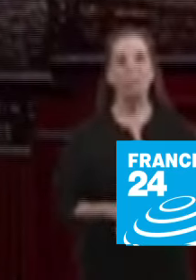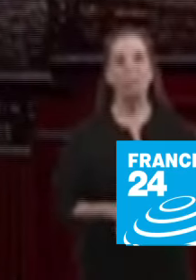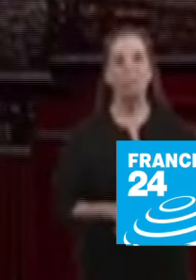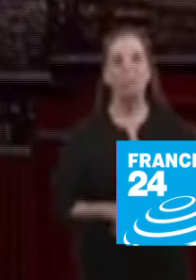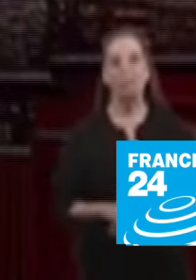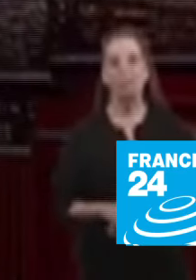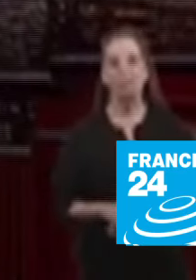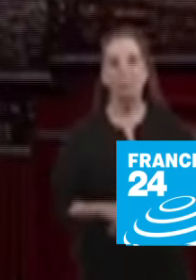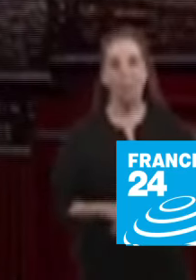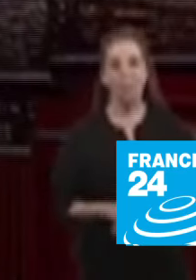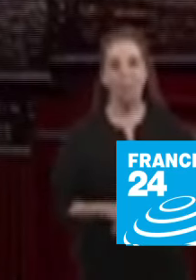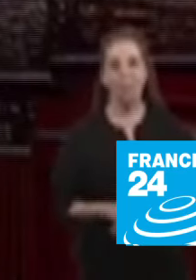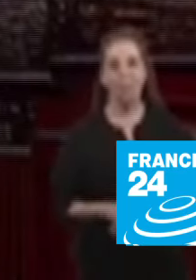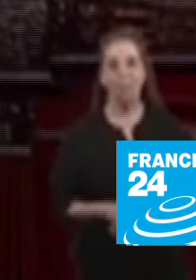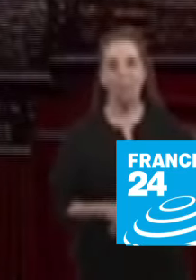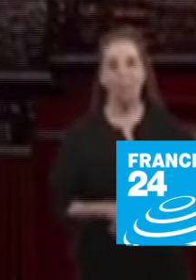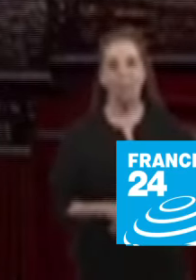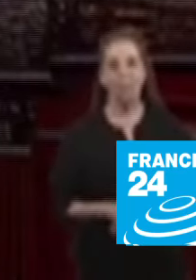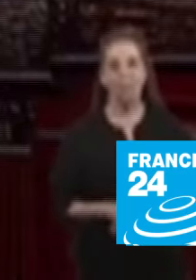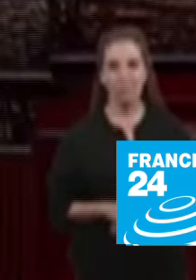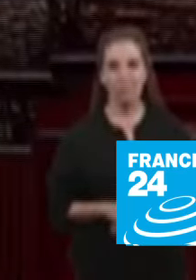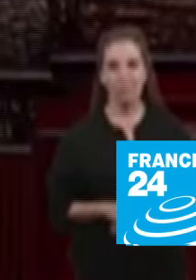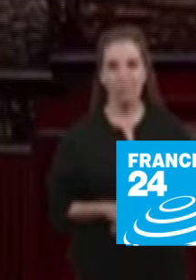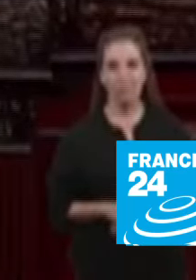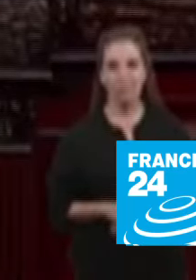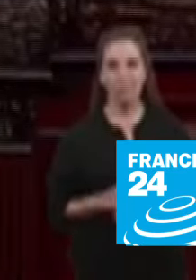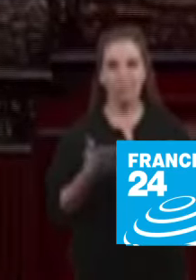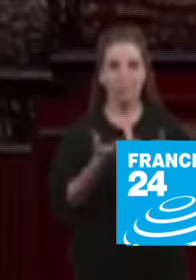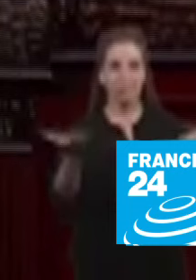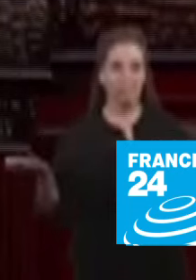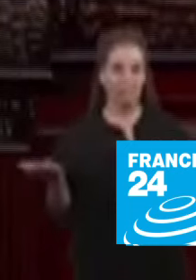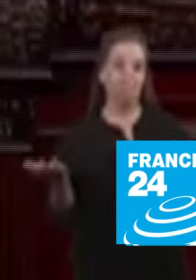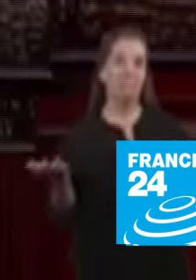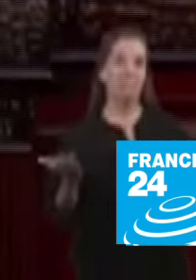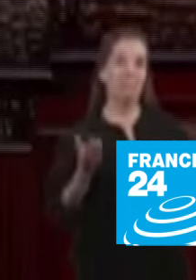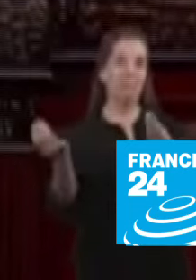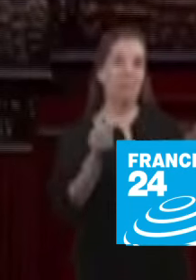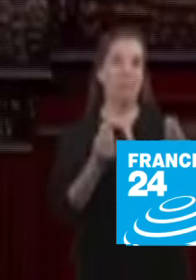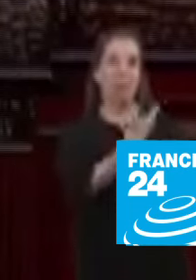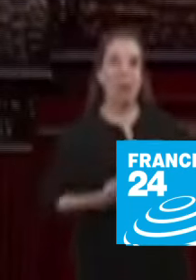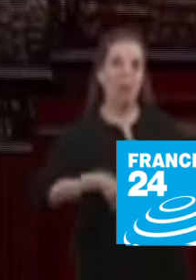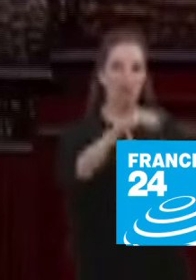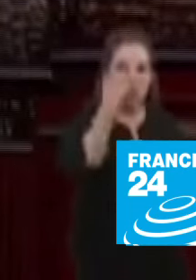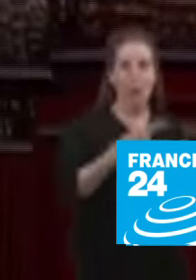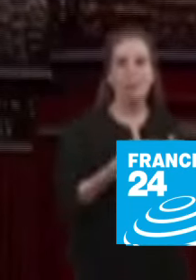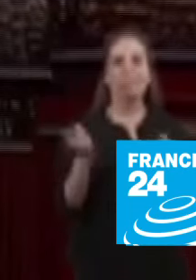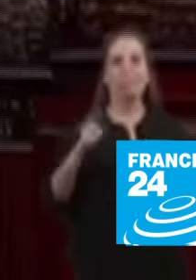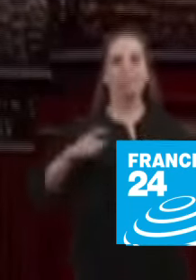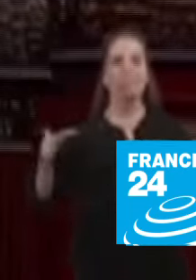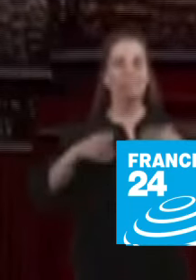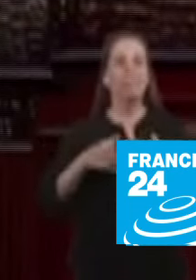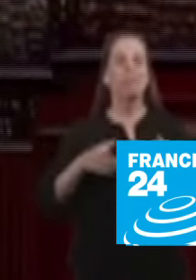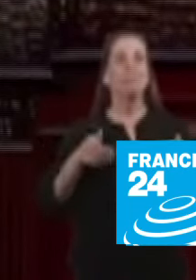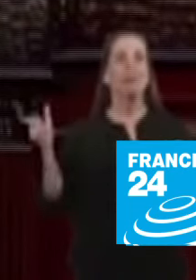dice que lo hizo porque es economista pero también porque quería reforzar la idea del déficit cero yendo a la pregunta puntual